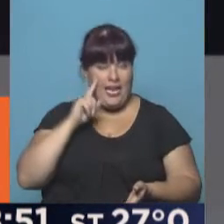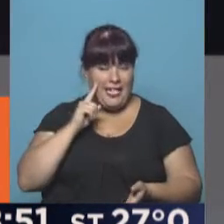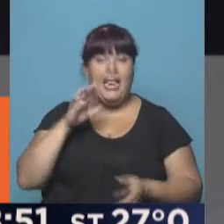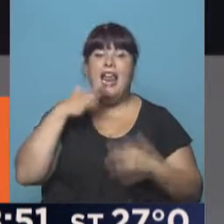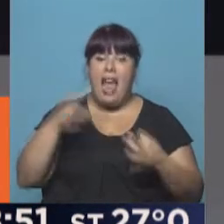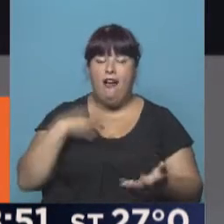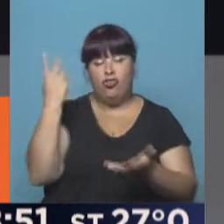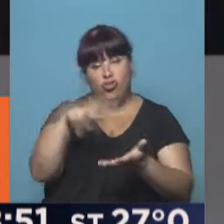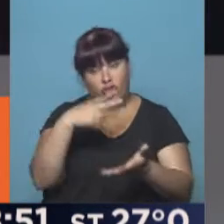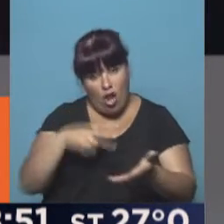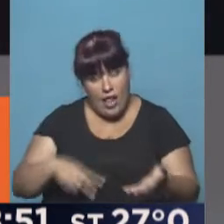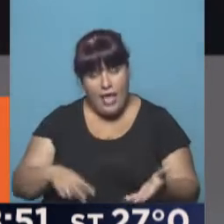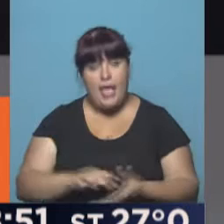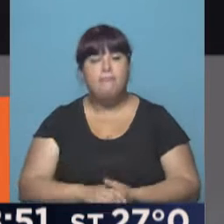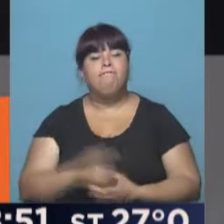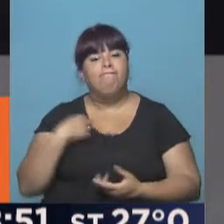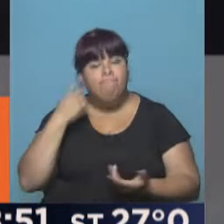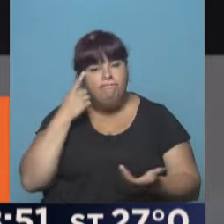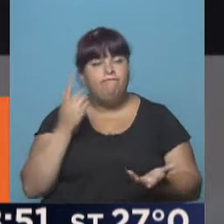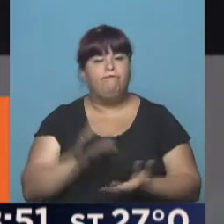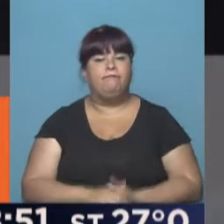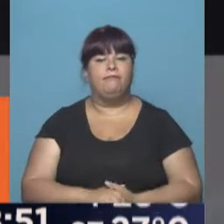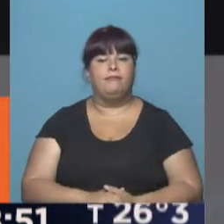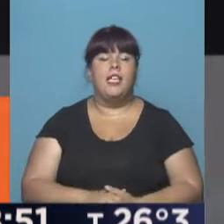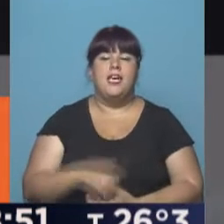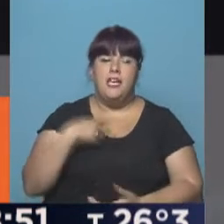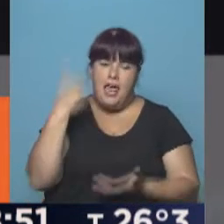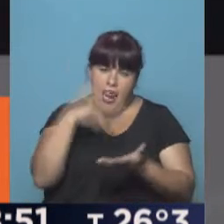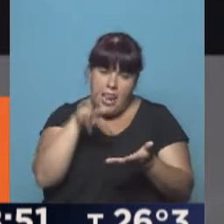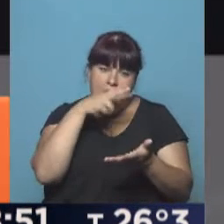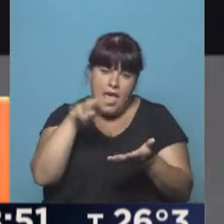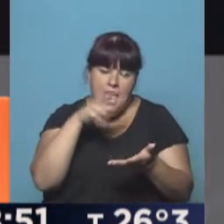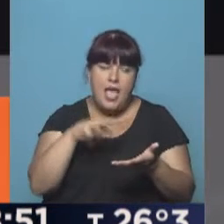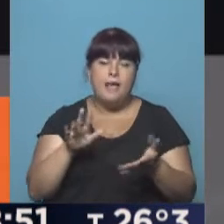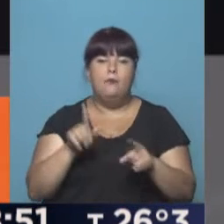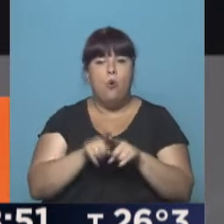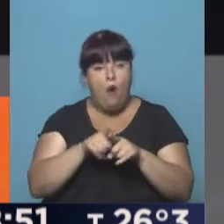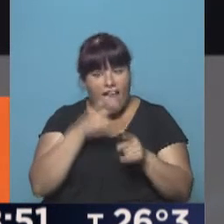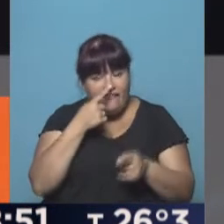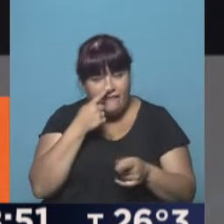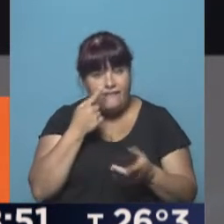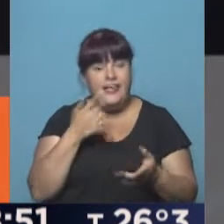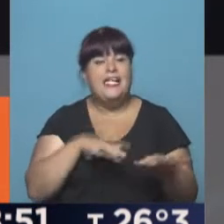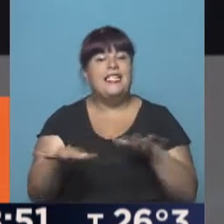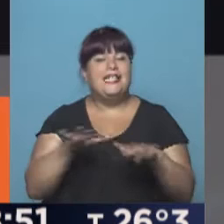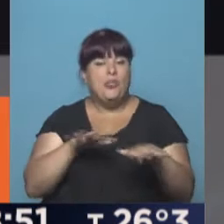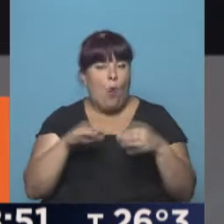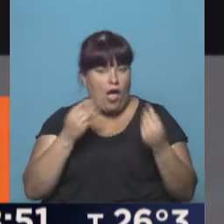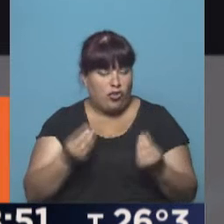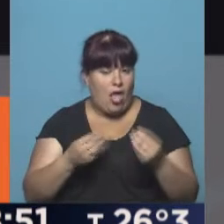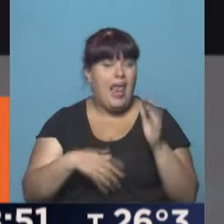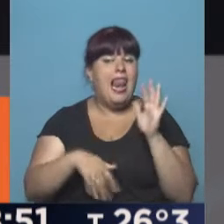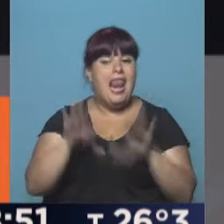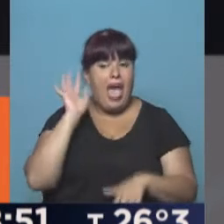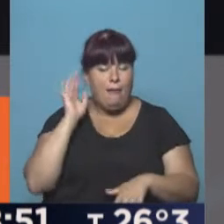al leerlo, uno lee con cierta interés la circunstancia de que gran